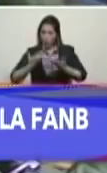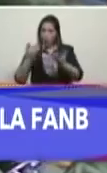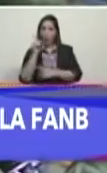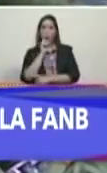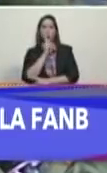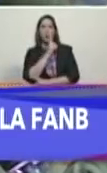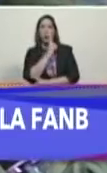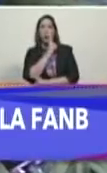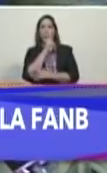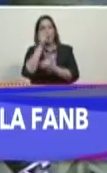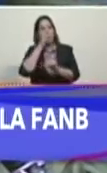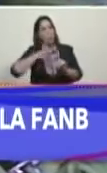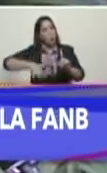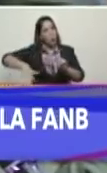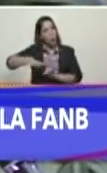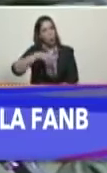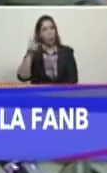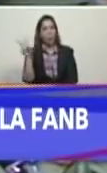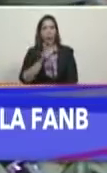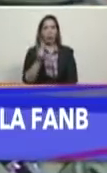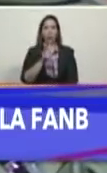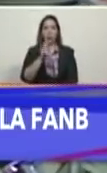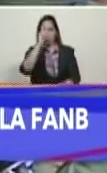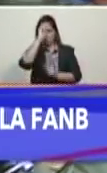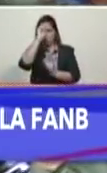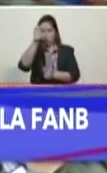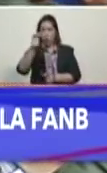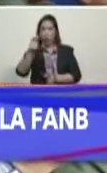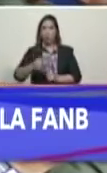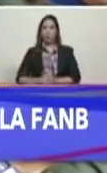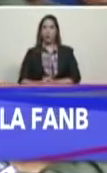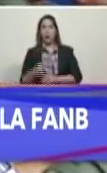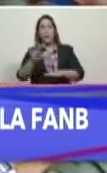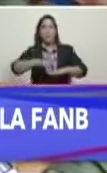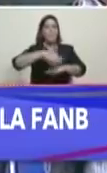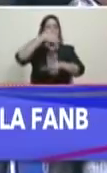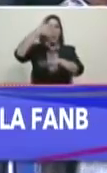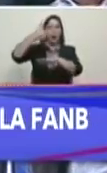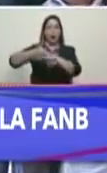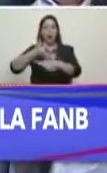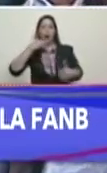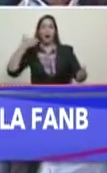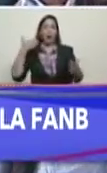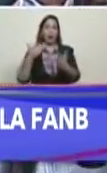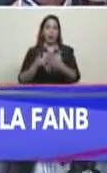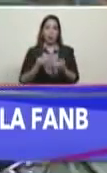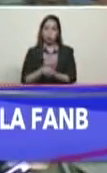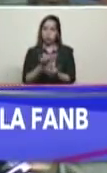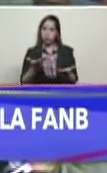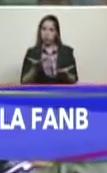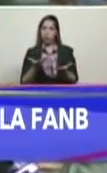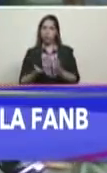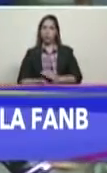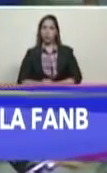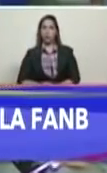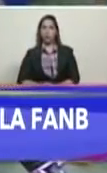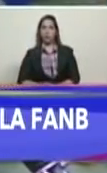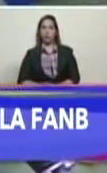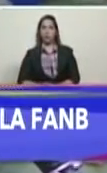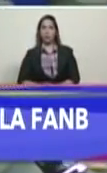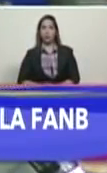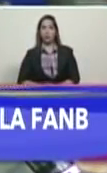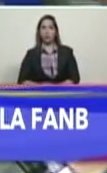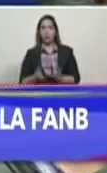del pueblo venezolano estas condecoraciones con el mayor agradecimiento. Y continúen ustedes